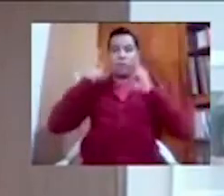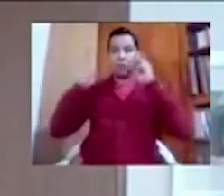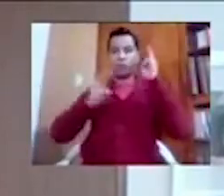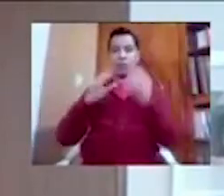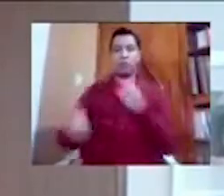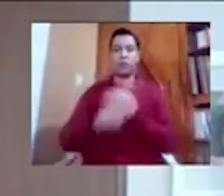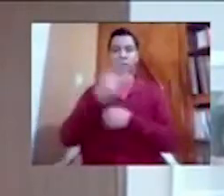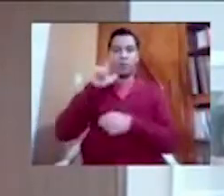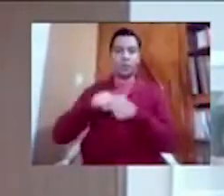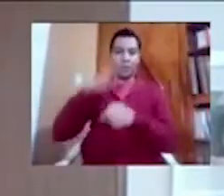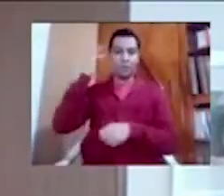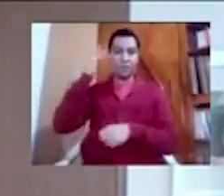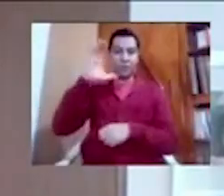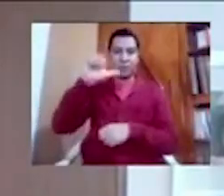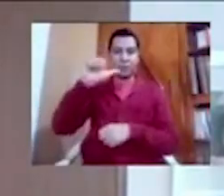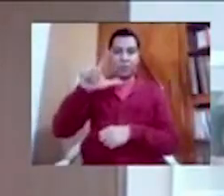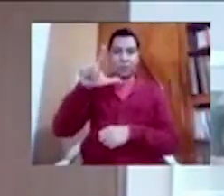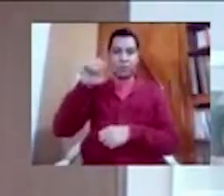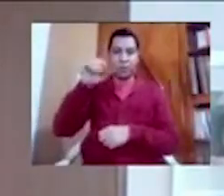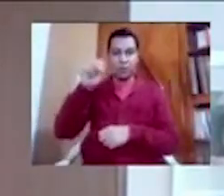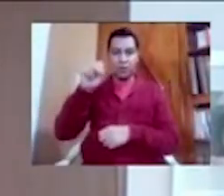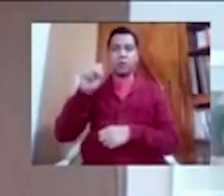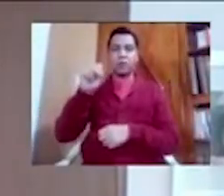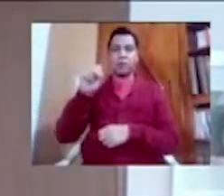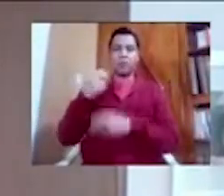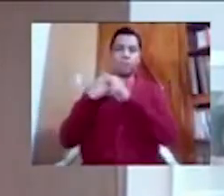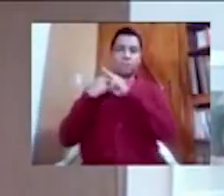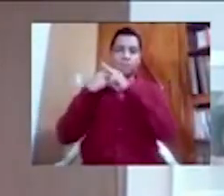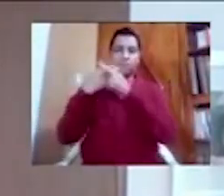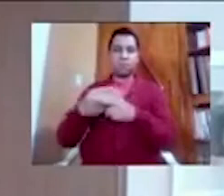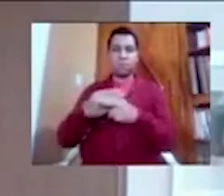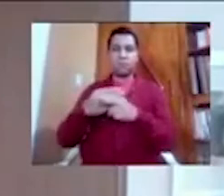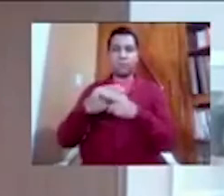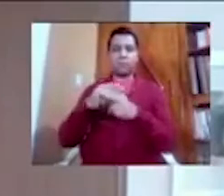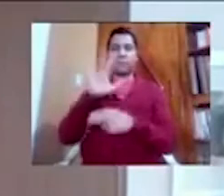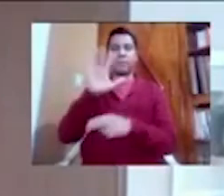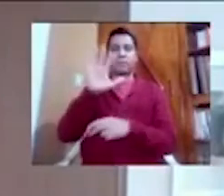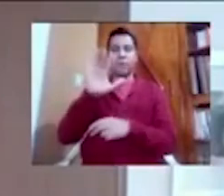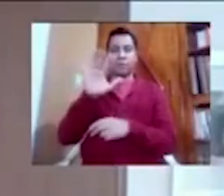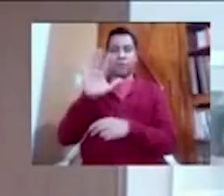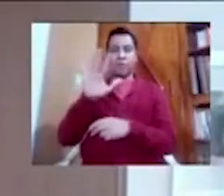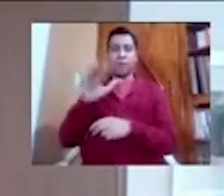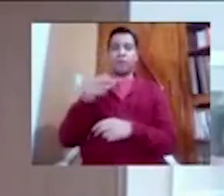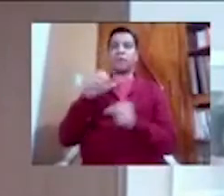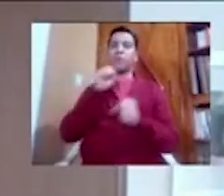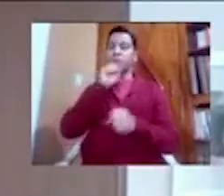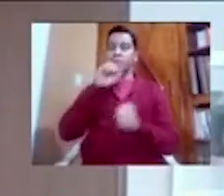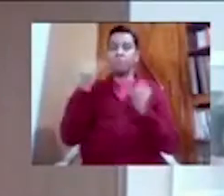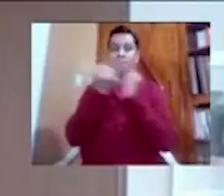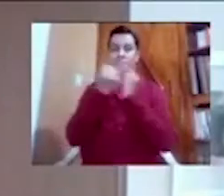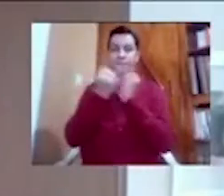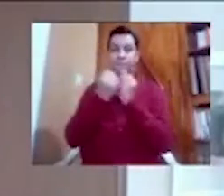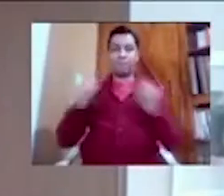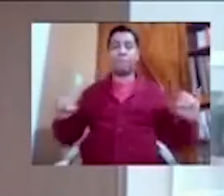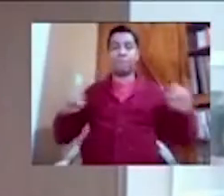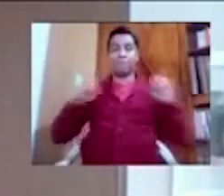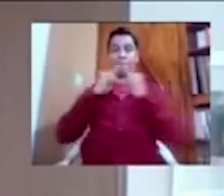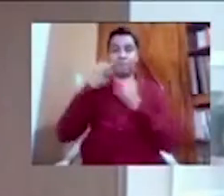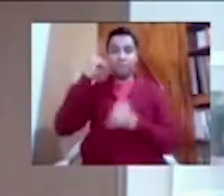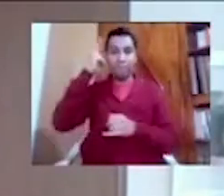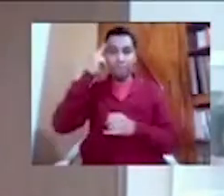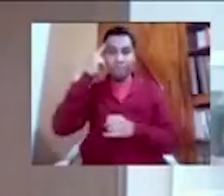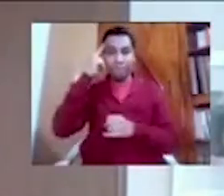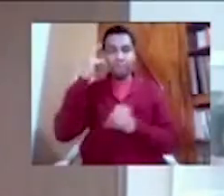50 aniversario, Cimientos, 65 años del IMBA, legados, donaciones y adquisiciones, Francisco